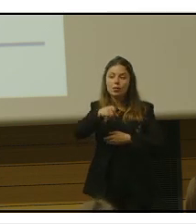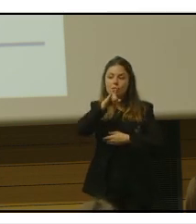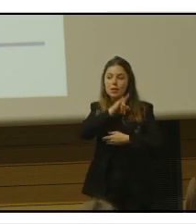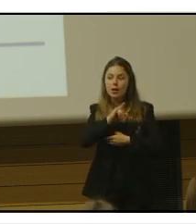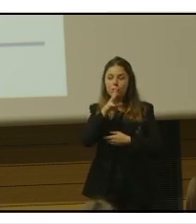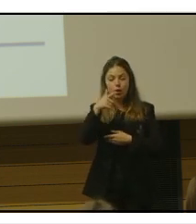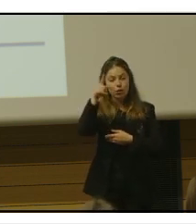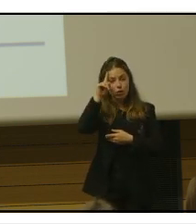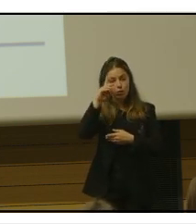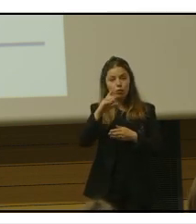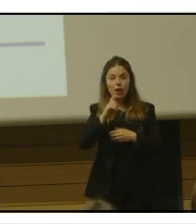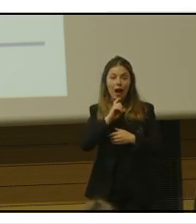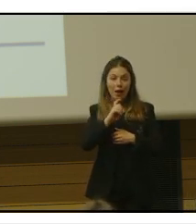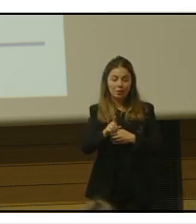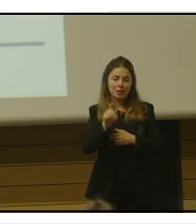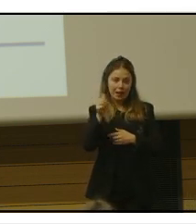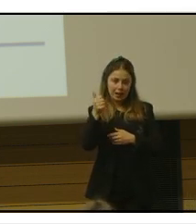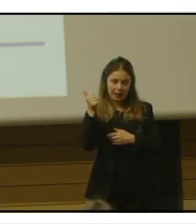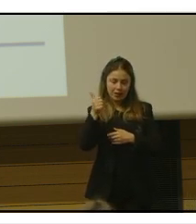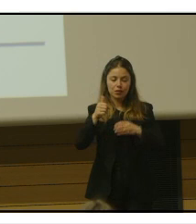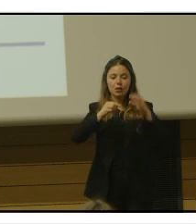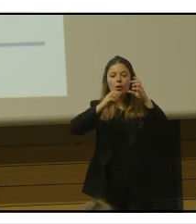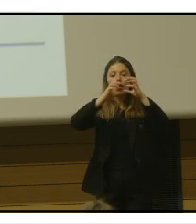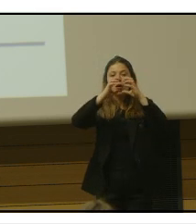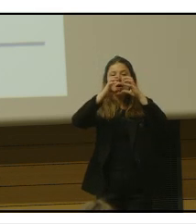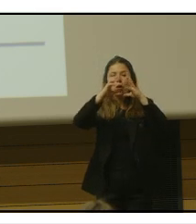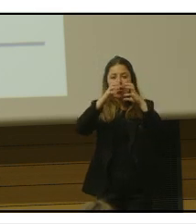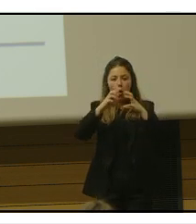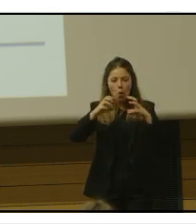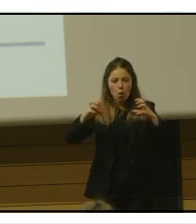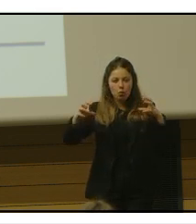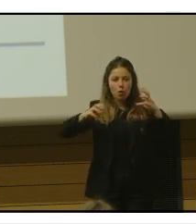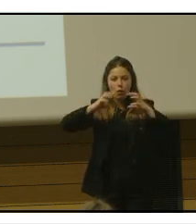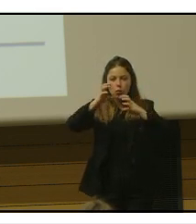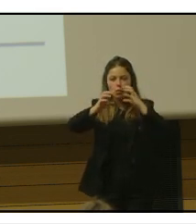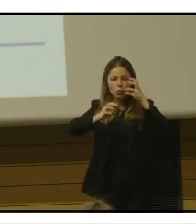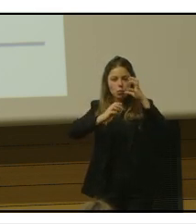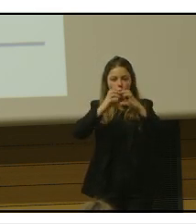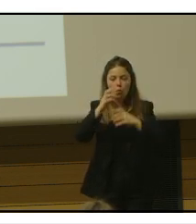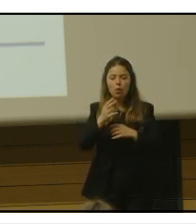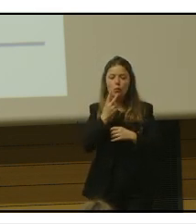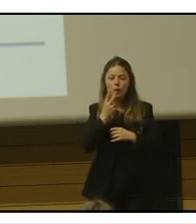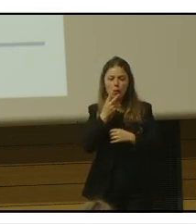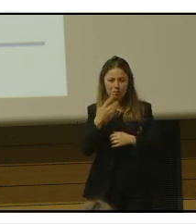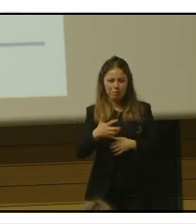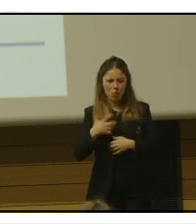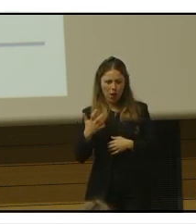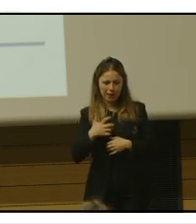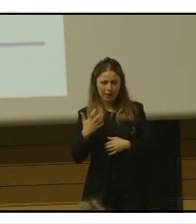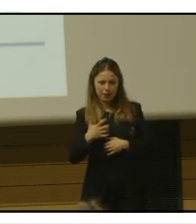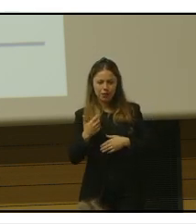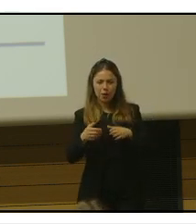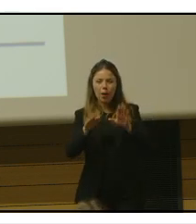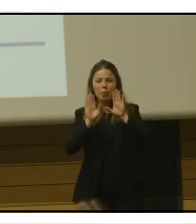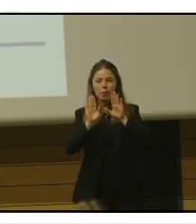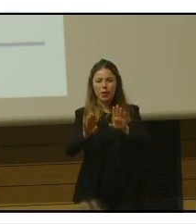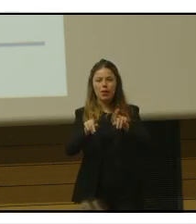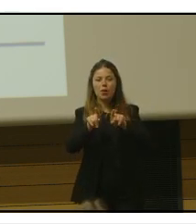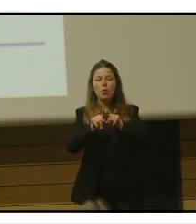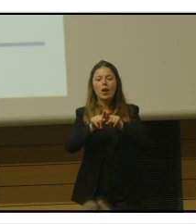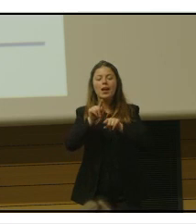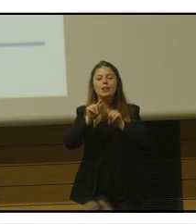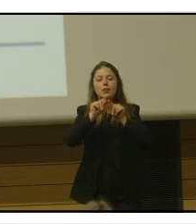sabemos comunicar esto. El humo de tabaco no es algo molesto, es molesto, pero contiene